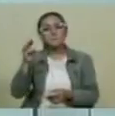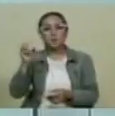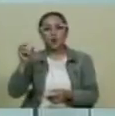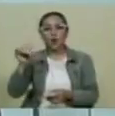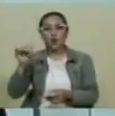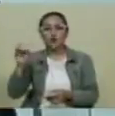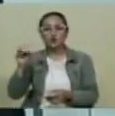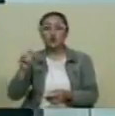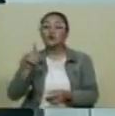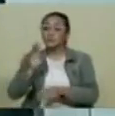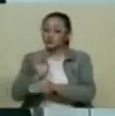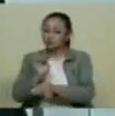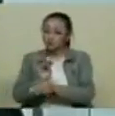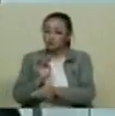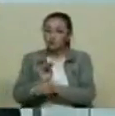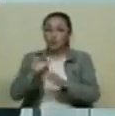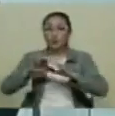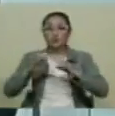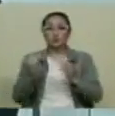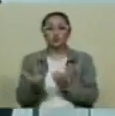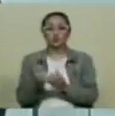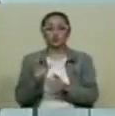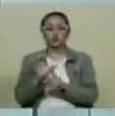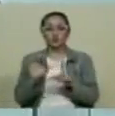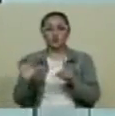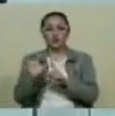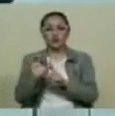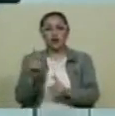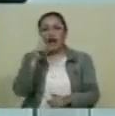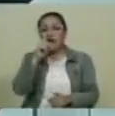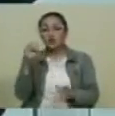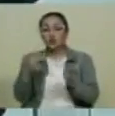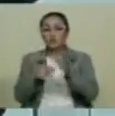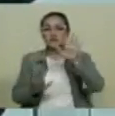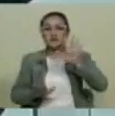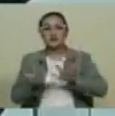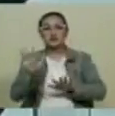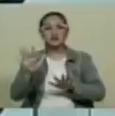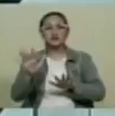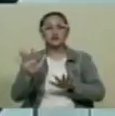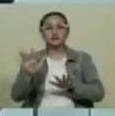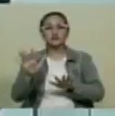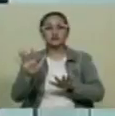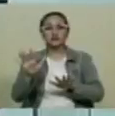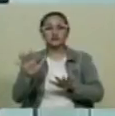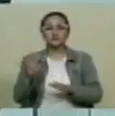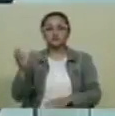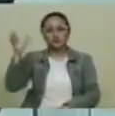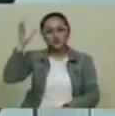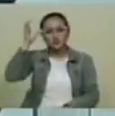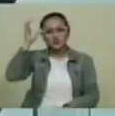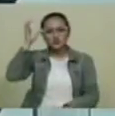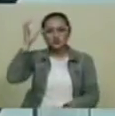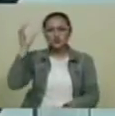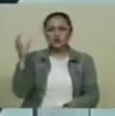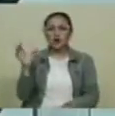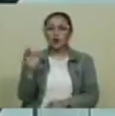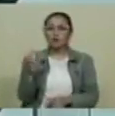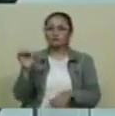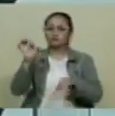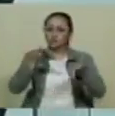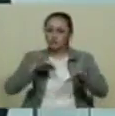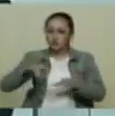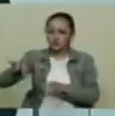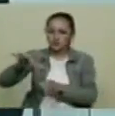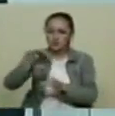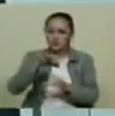urgente salvaguarda. En el año 2015, los conocimientos y tecnologías tradicionales para el cultivo y procesamiento